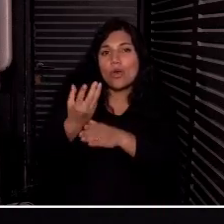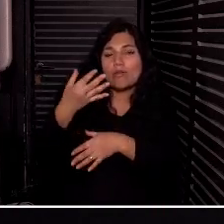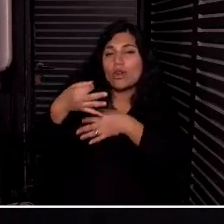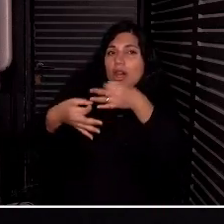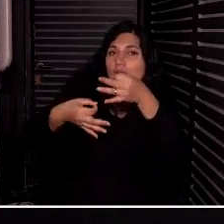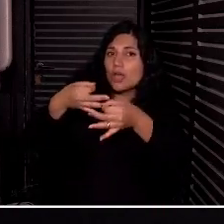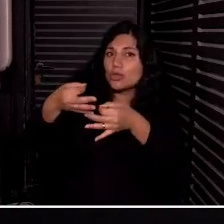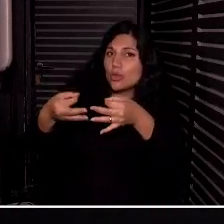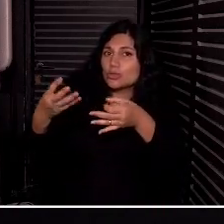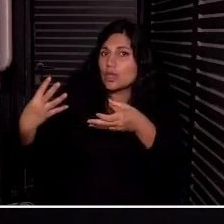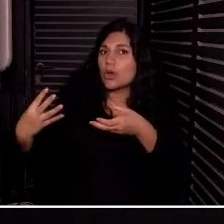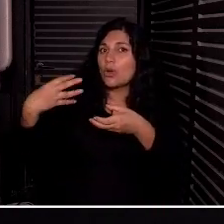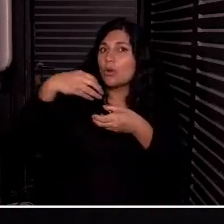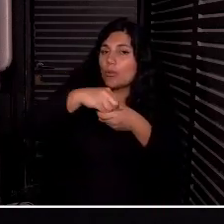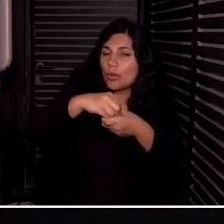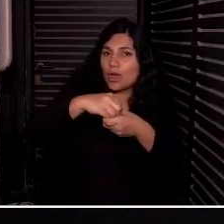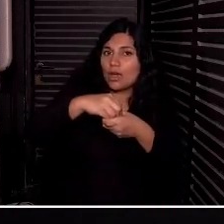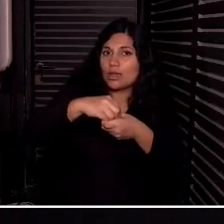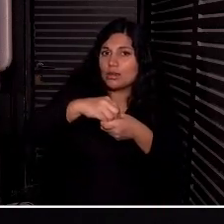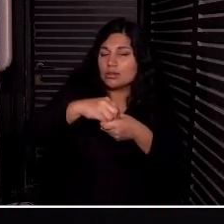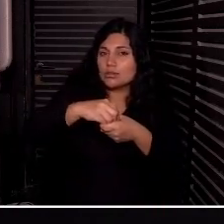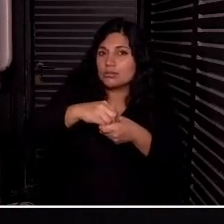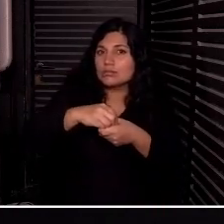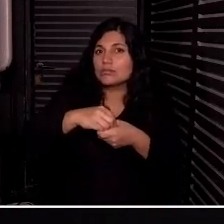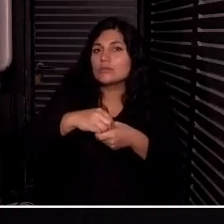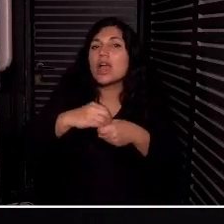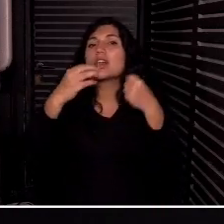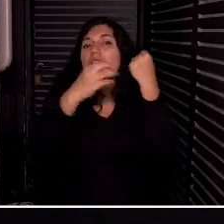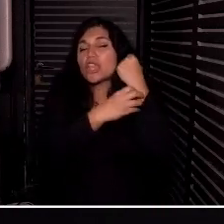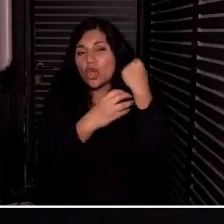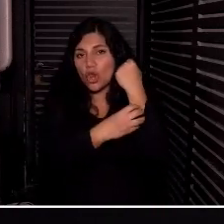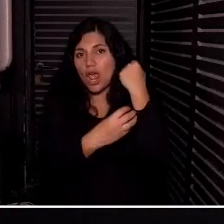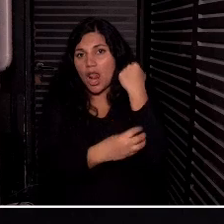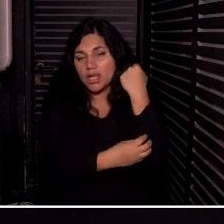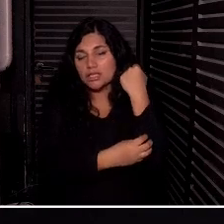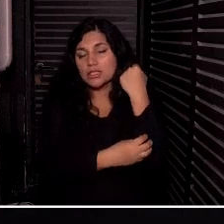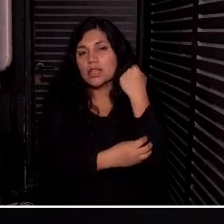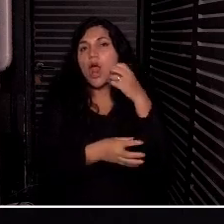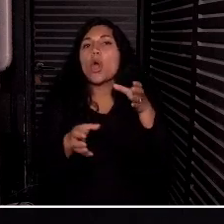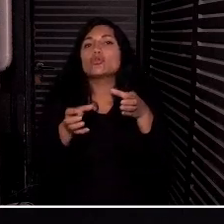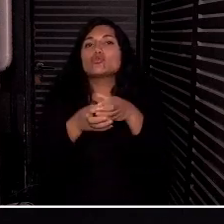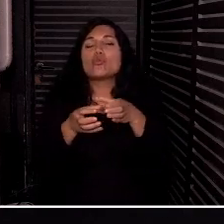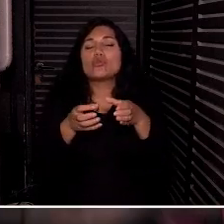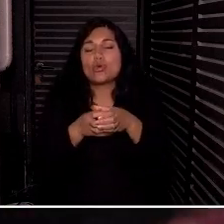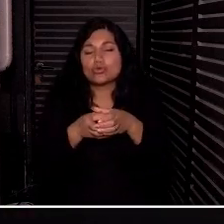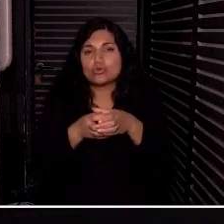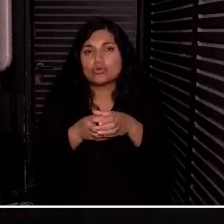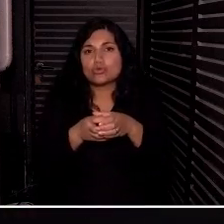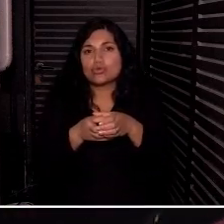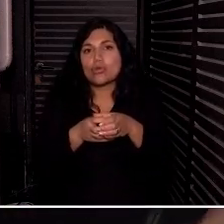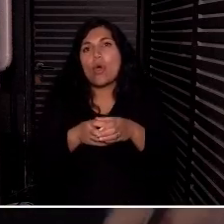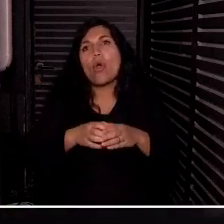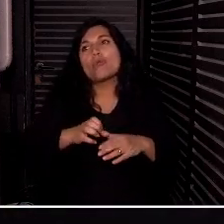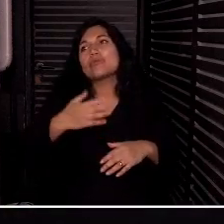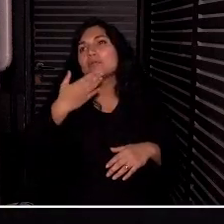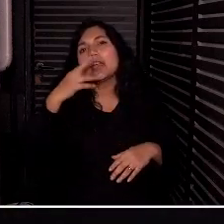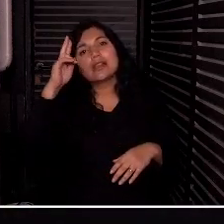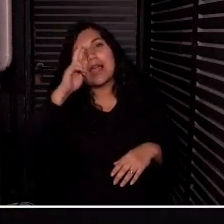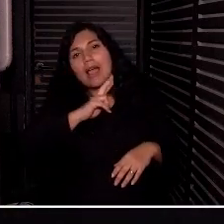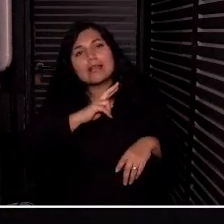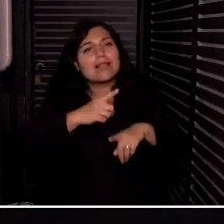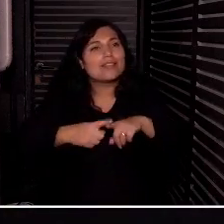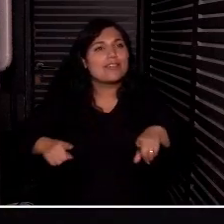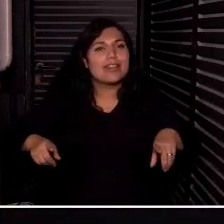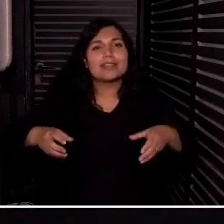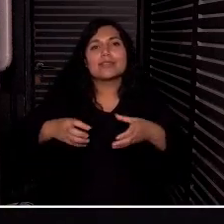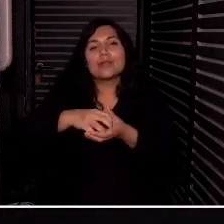incorporar a la a las iones regionales a a los grupos o etnias distintas en una